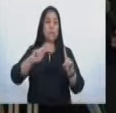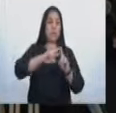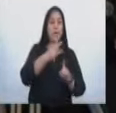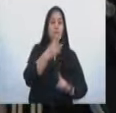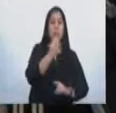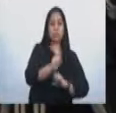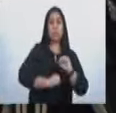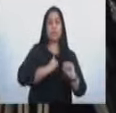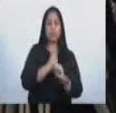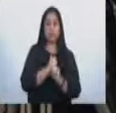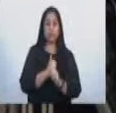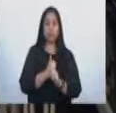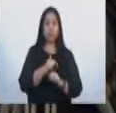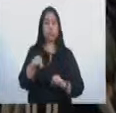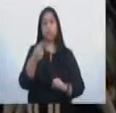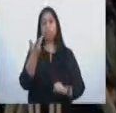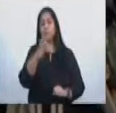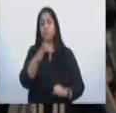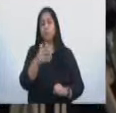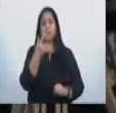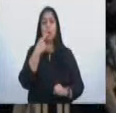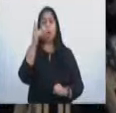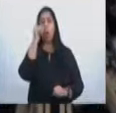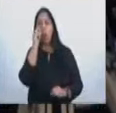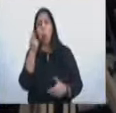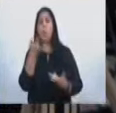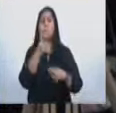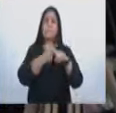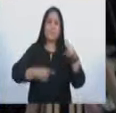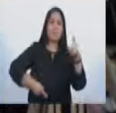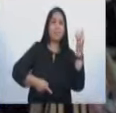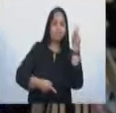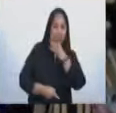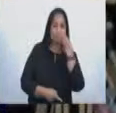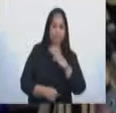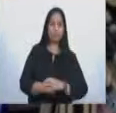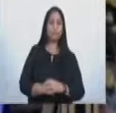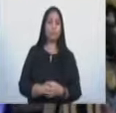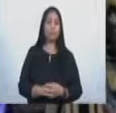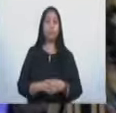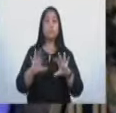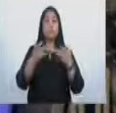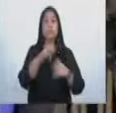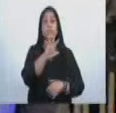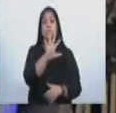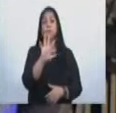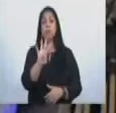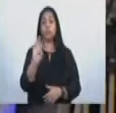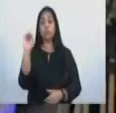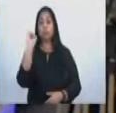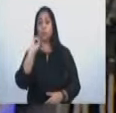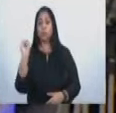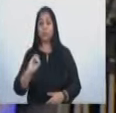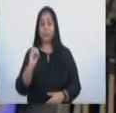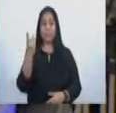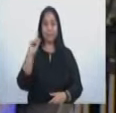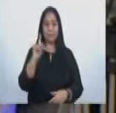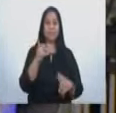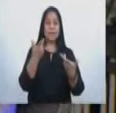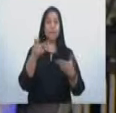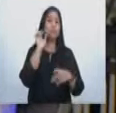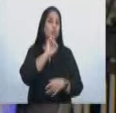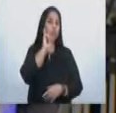años más o menos mitad hombres y Mitad mujeres el 54 por de ellos